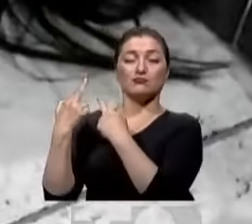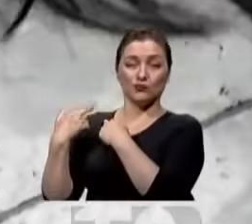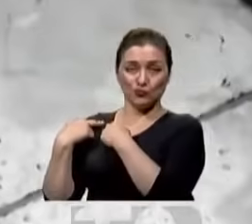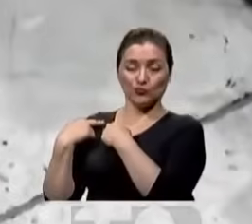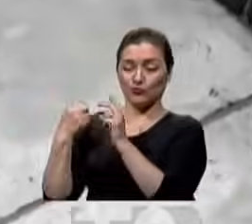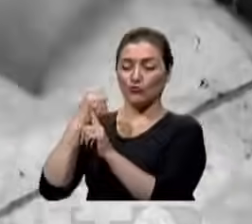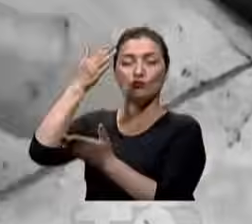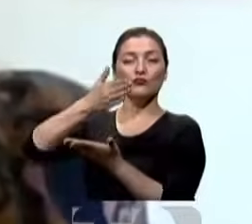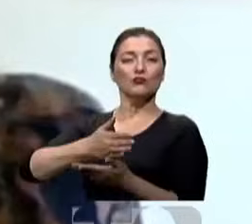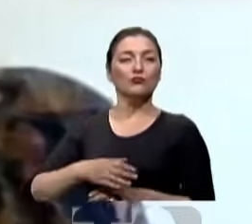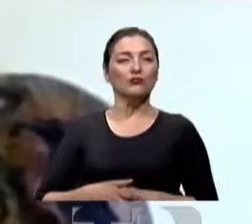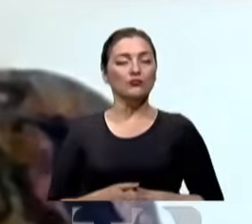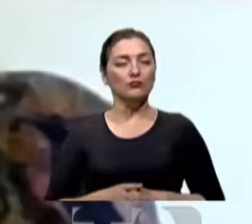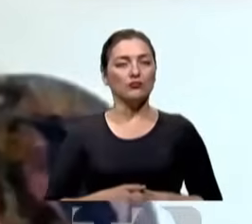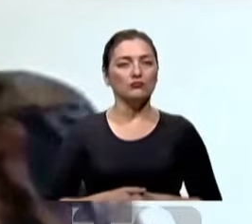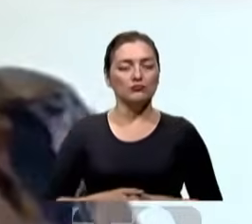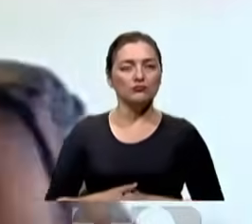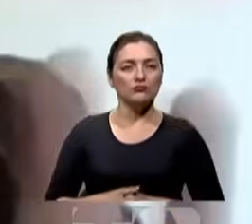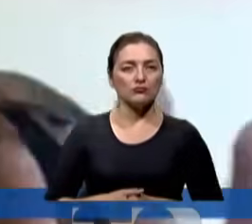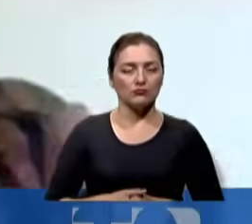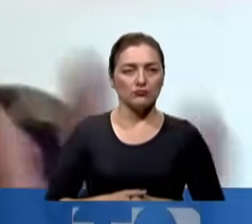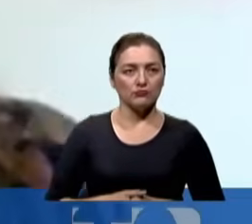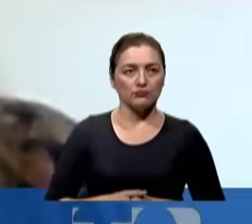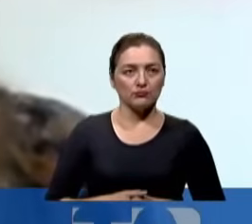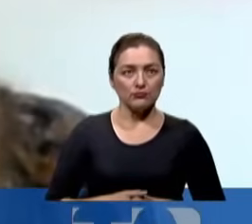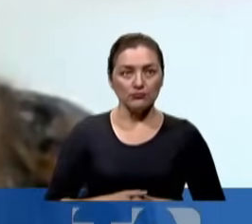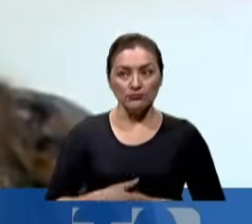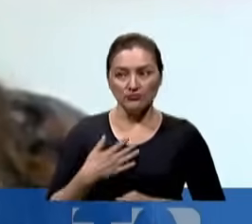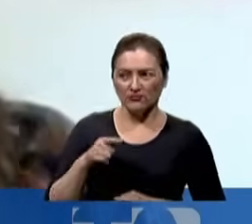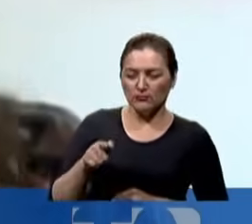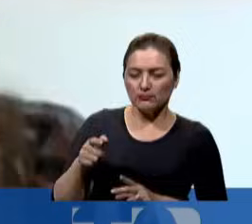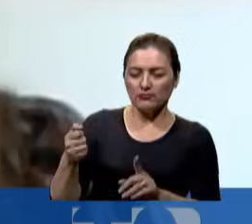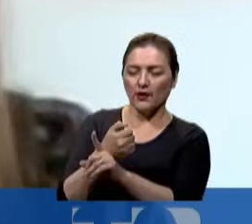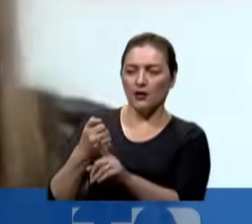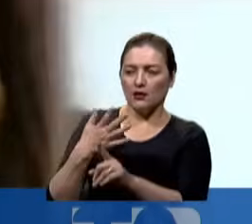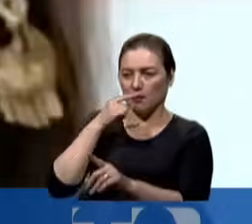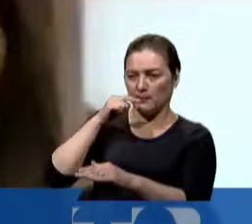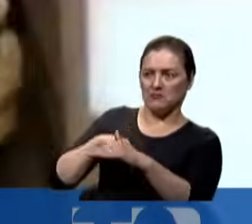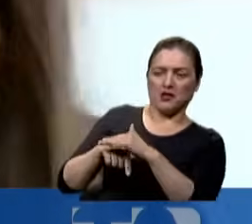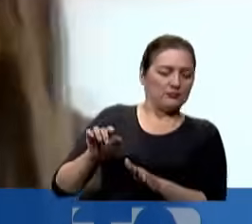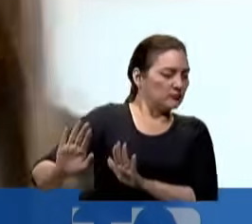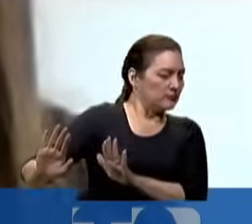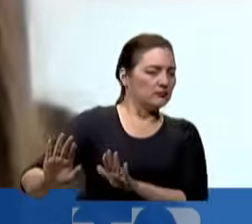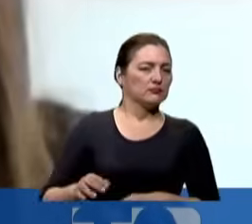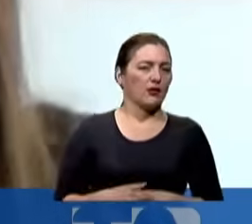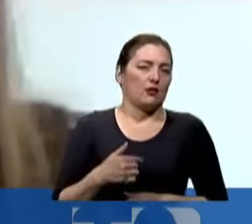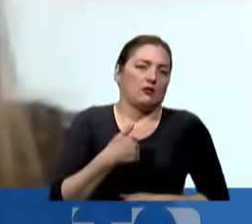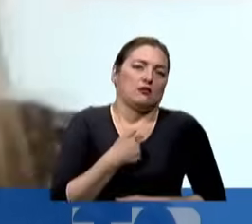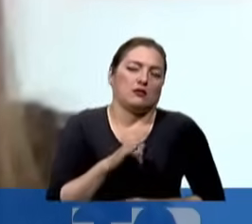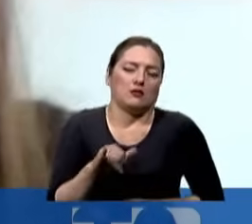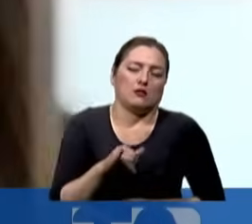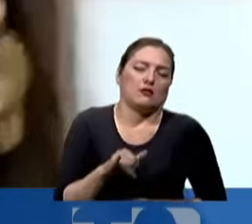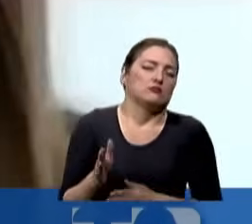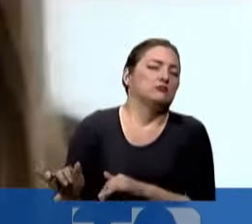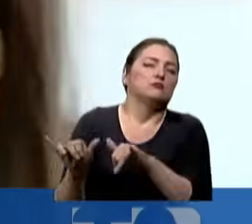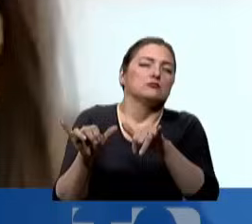para erradicar la violencia. Pero cuando decimos el yo no me quiero involucrar, estamos siendo cómplices también